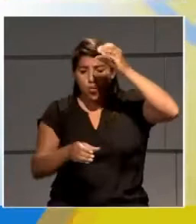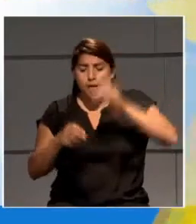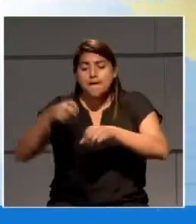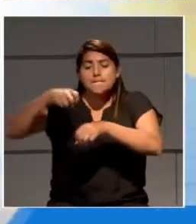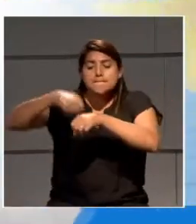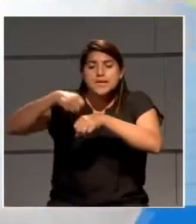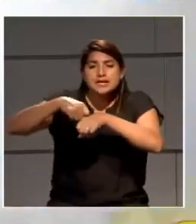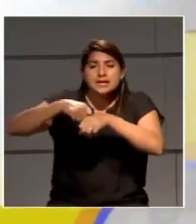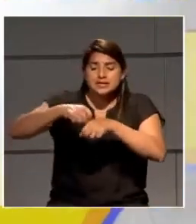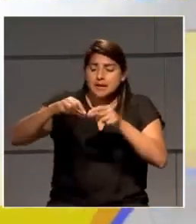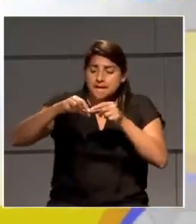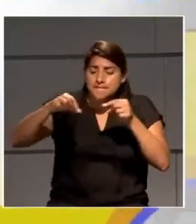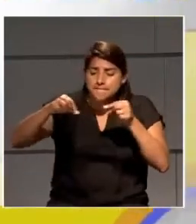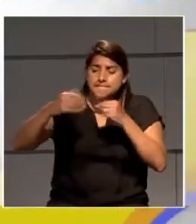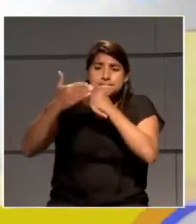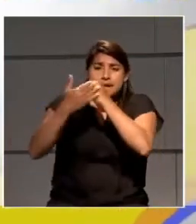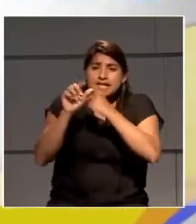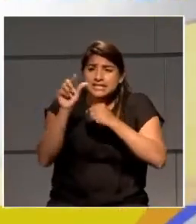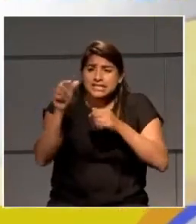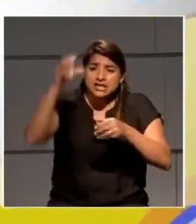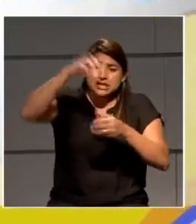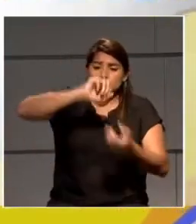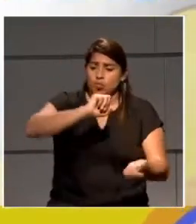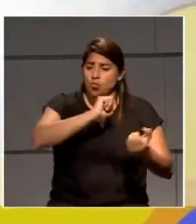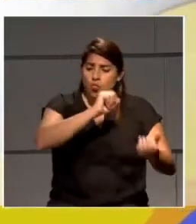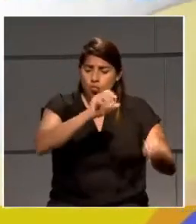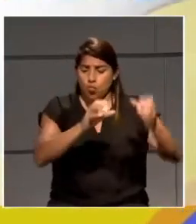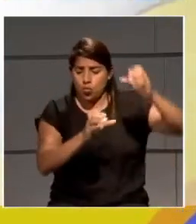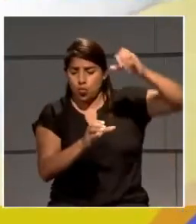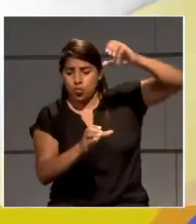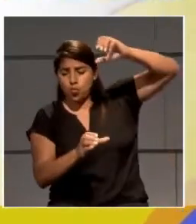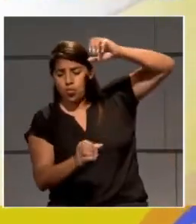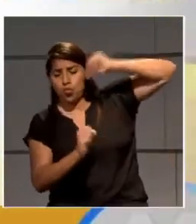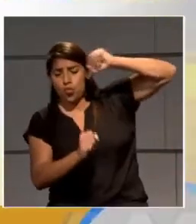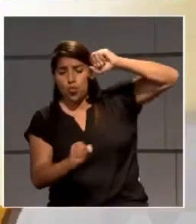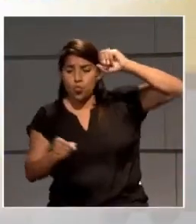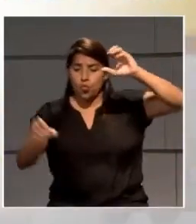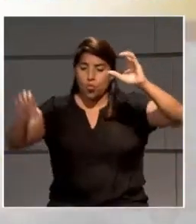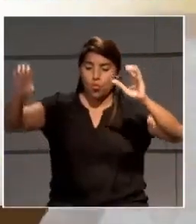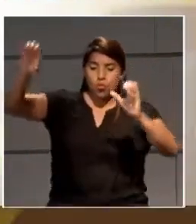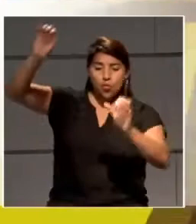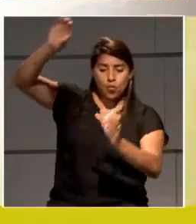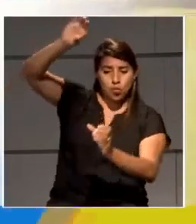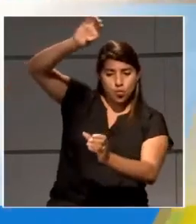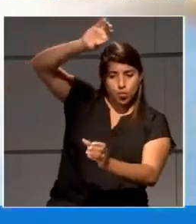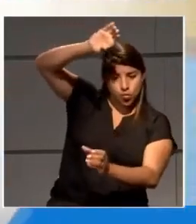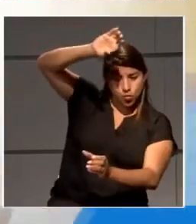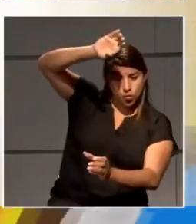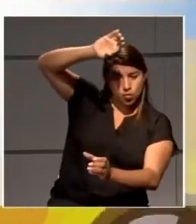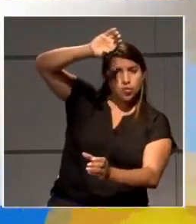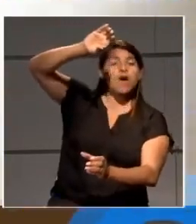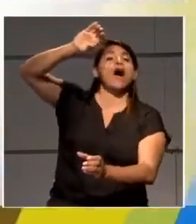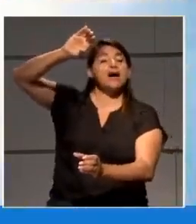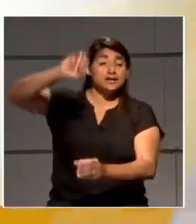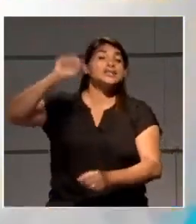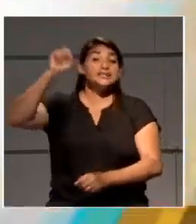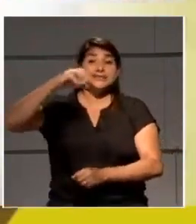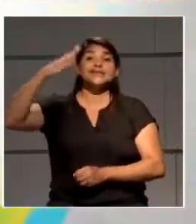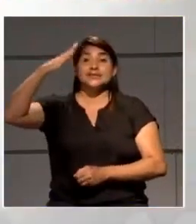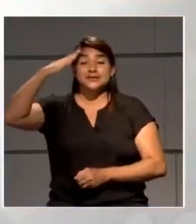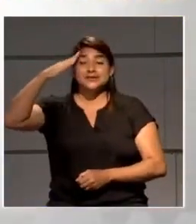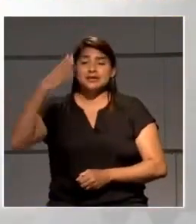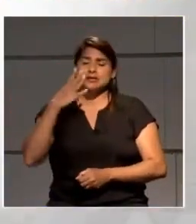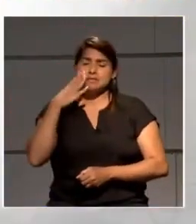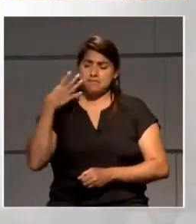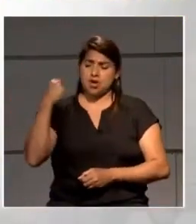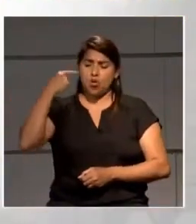piedritas y palitos, y cuando uno lo mueve suena como la lluvia. Claro, ¿usted ha visto antes un palo de lluvia? Sí, vieran que mi abuelito tiene uno, pero es como